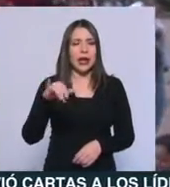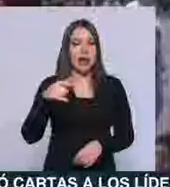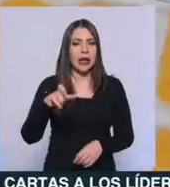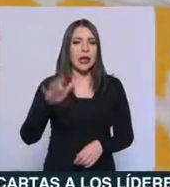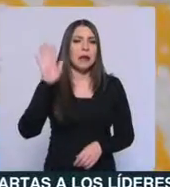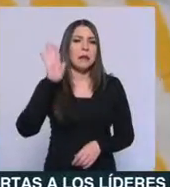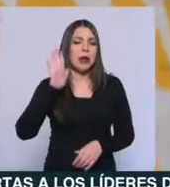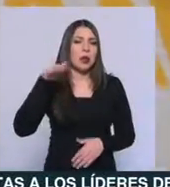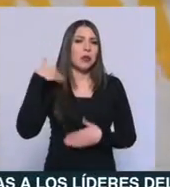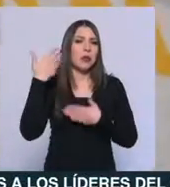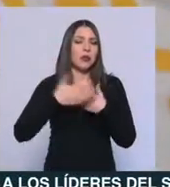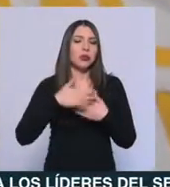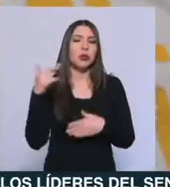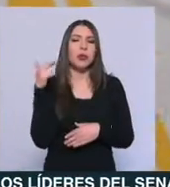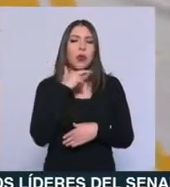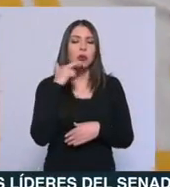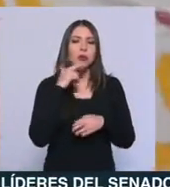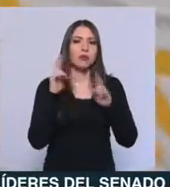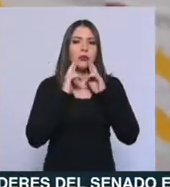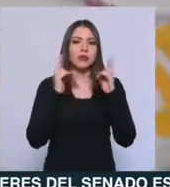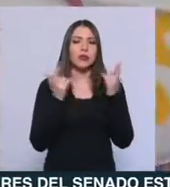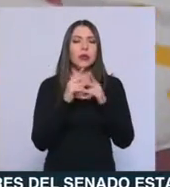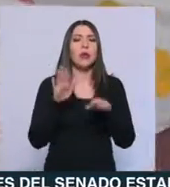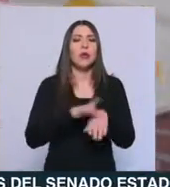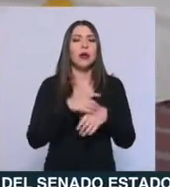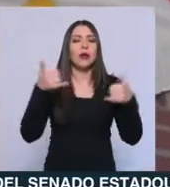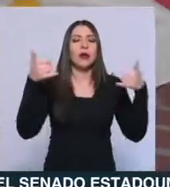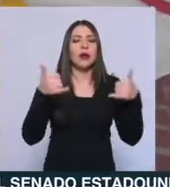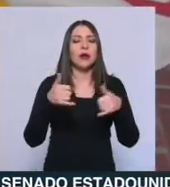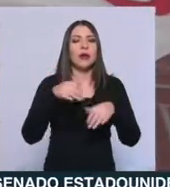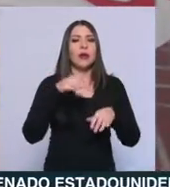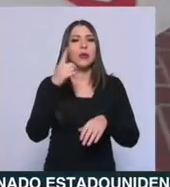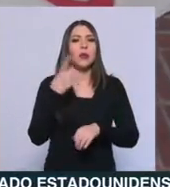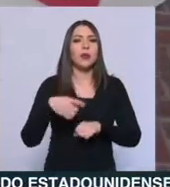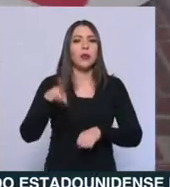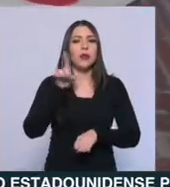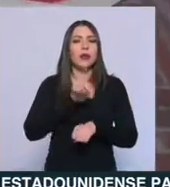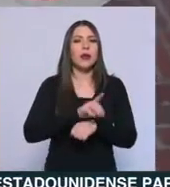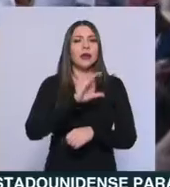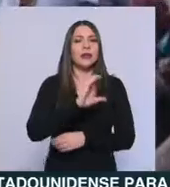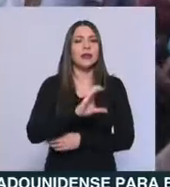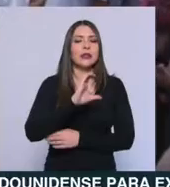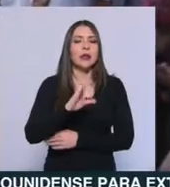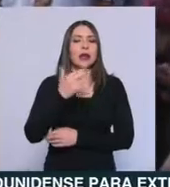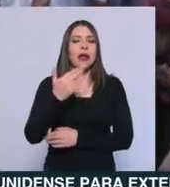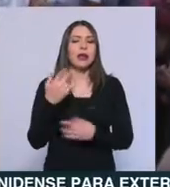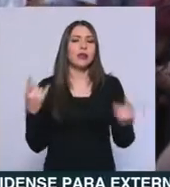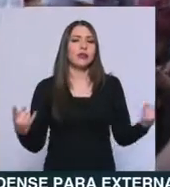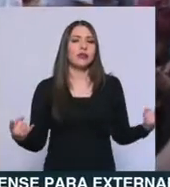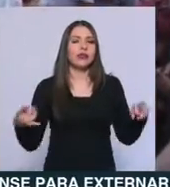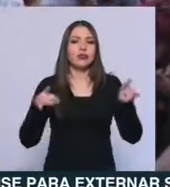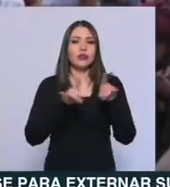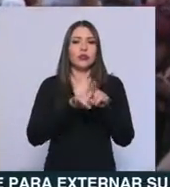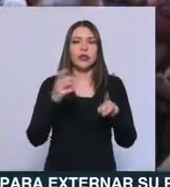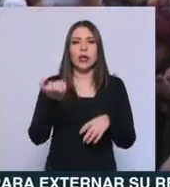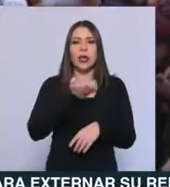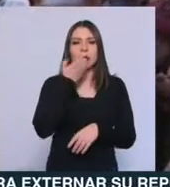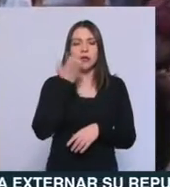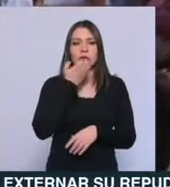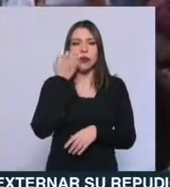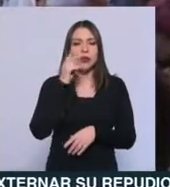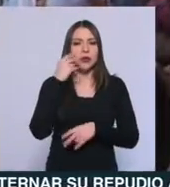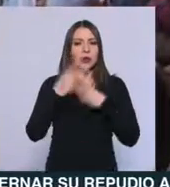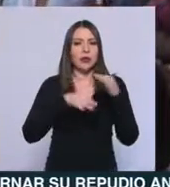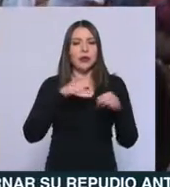cabo pronto, después de un día de paro de labores en los 5 colegios de Ciencias y Humanidades, el cual se anunció que concluiría